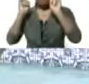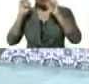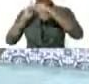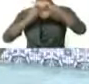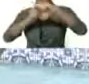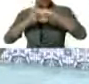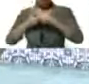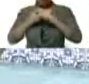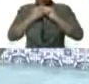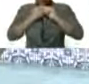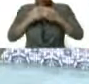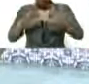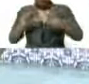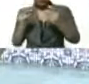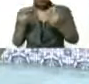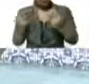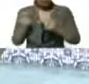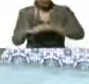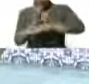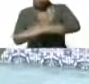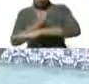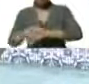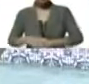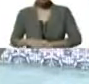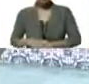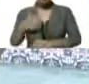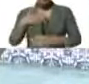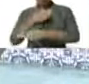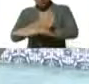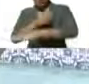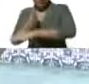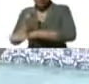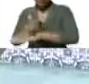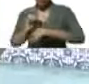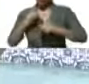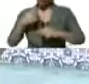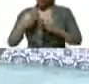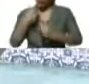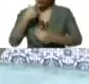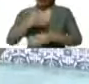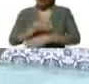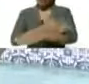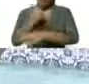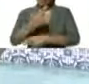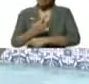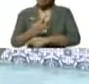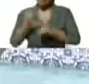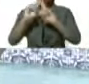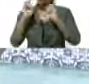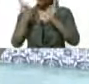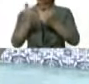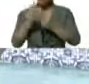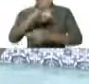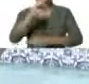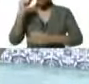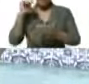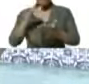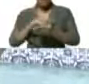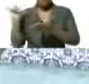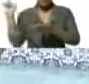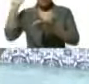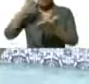pesquisaje masivo, detección masiva. Estamos yendo, como lo dije al inicio, el universo de los 50.000 viajeros que ingresaron a